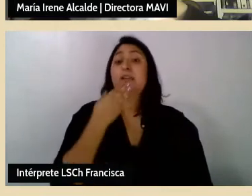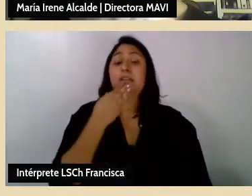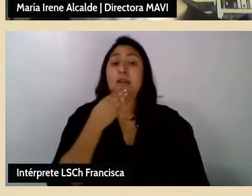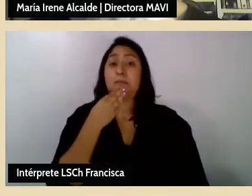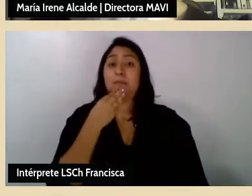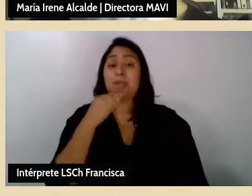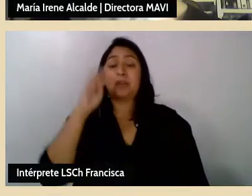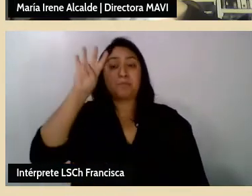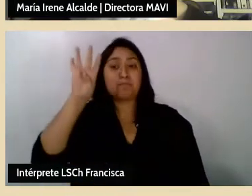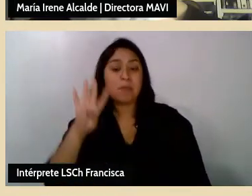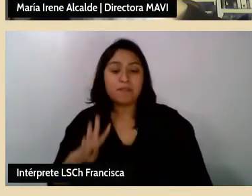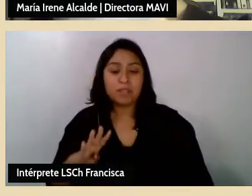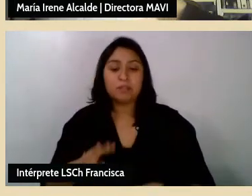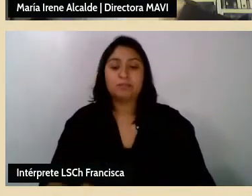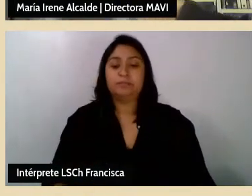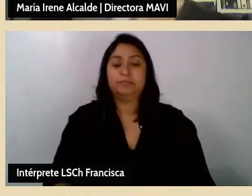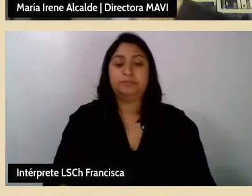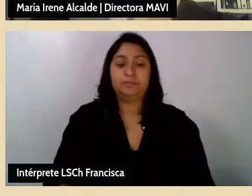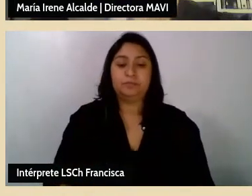Visuales?